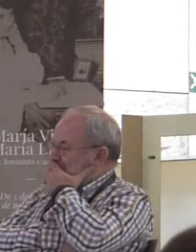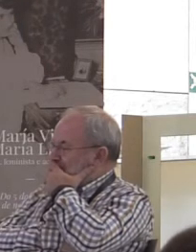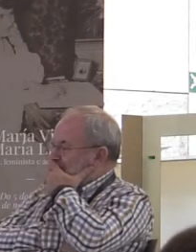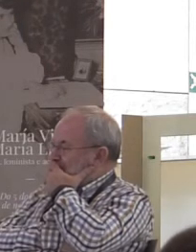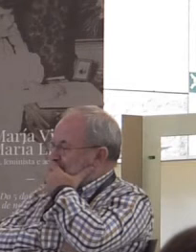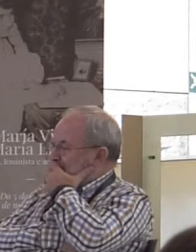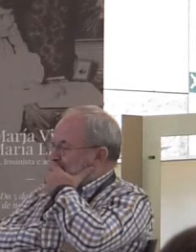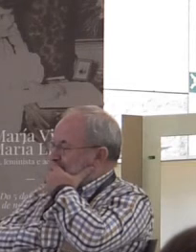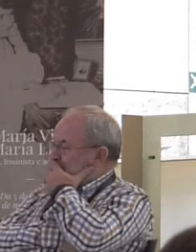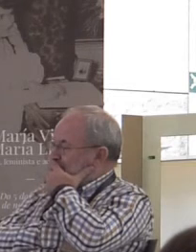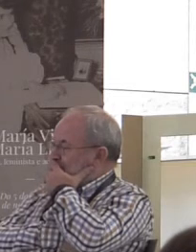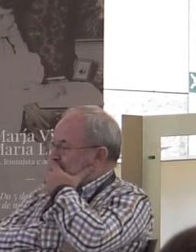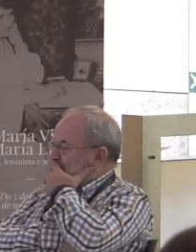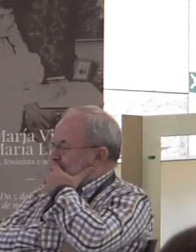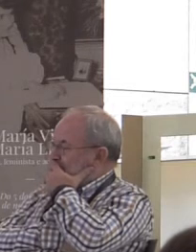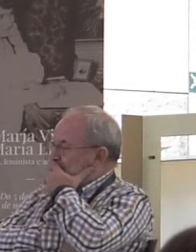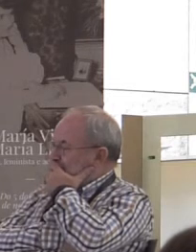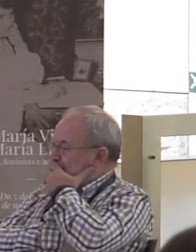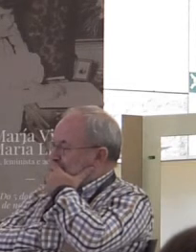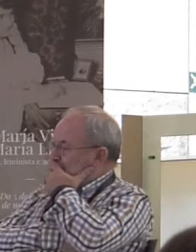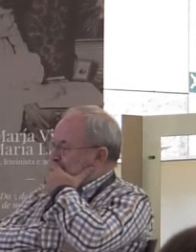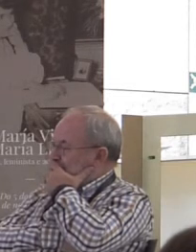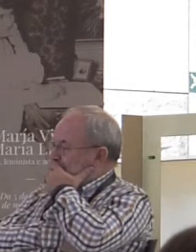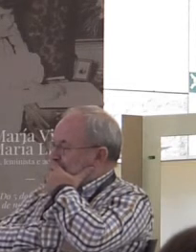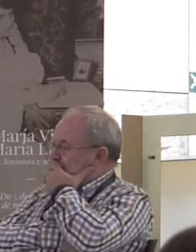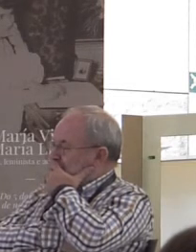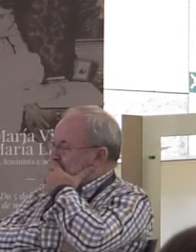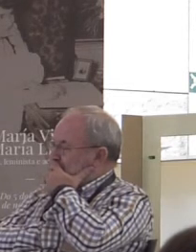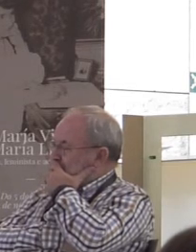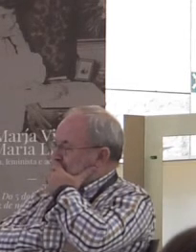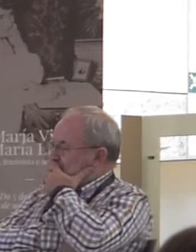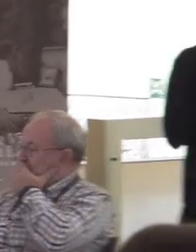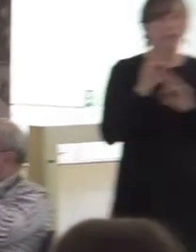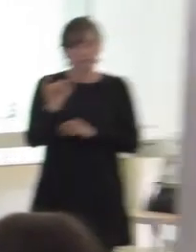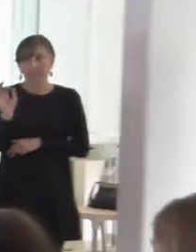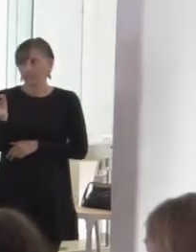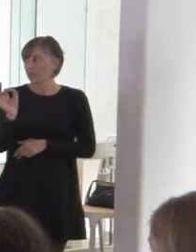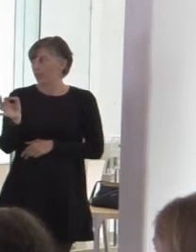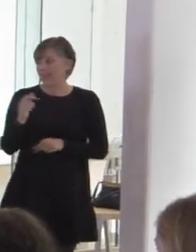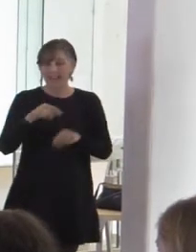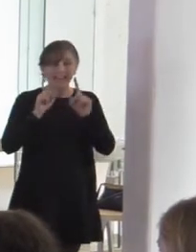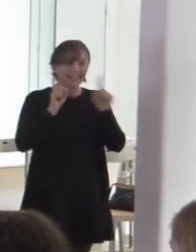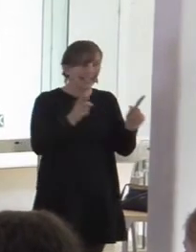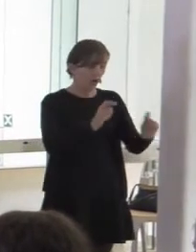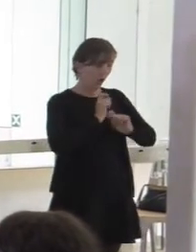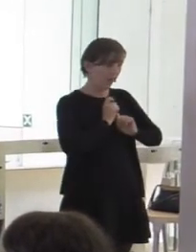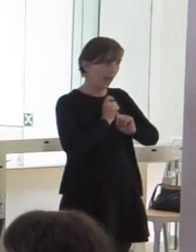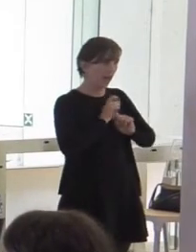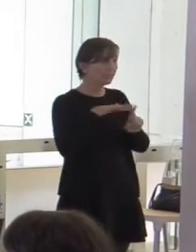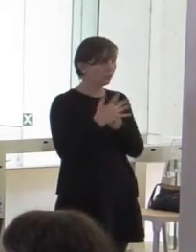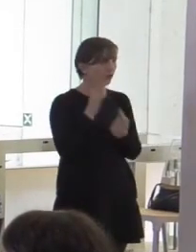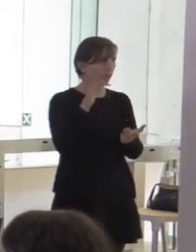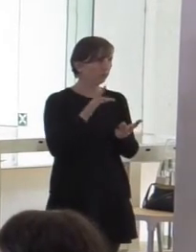non sabemos xestionar. Efectivamente, vamos a ver, neste caso sí que se nos teñen dado este tipo de